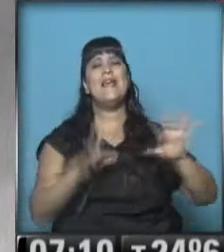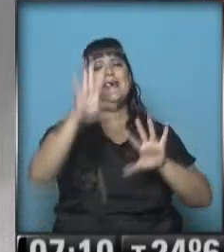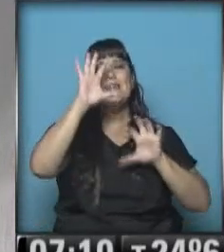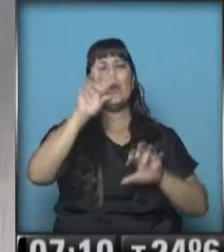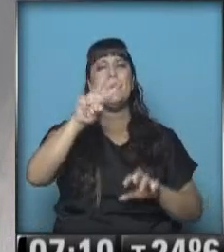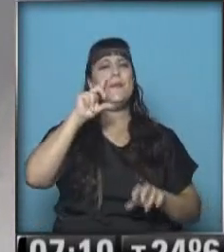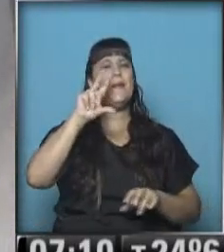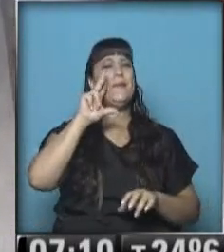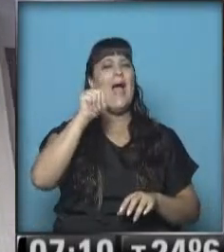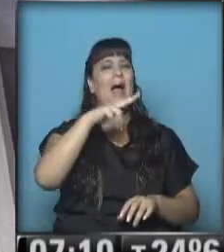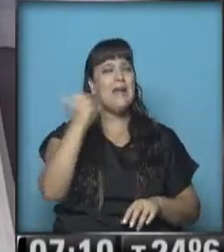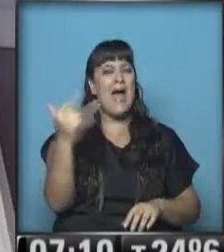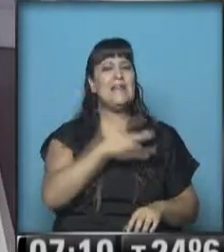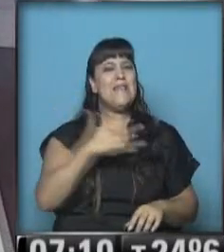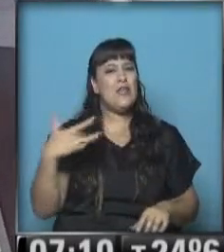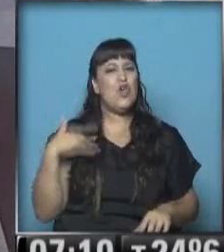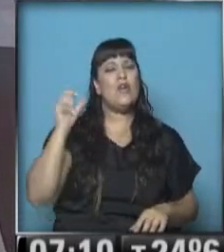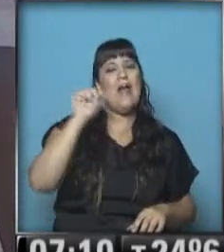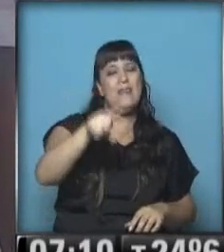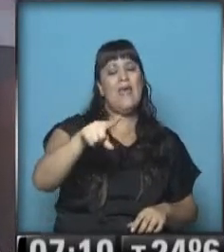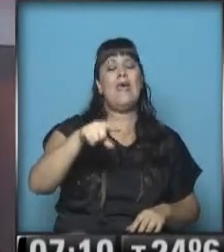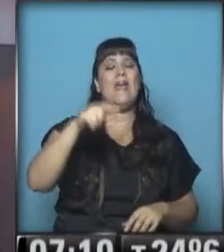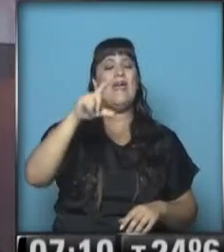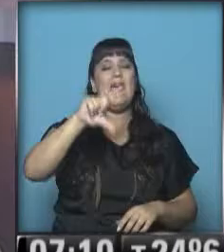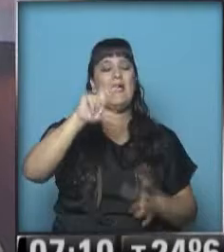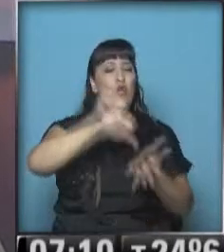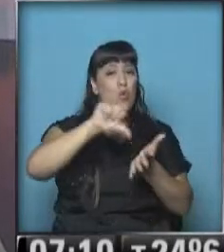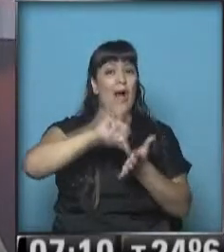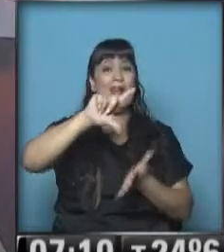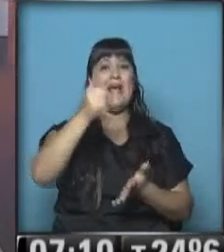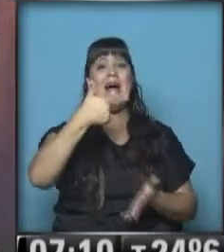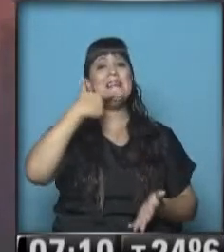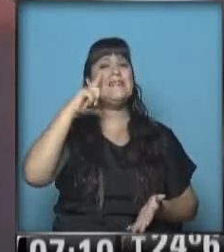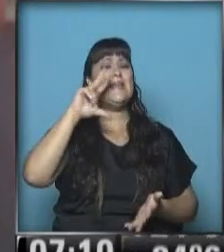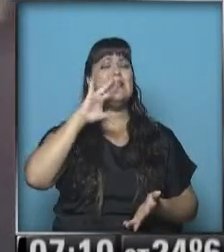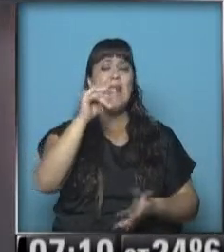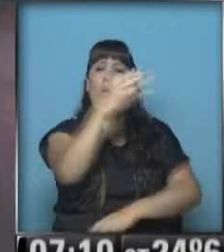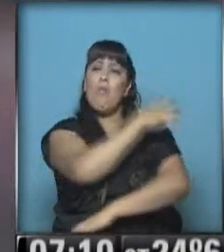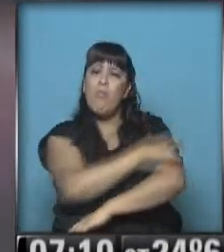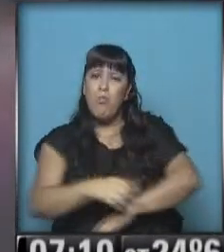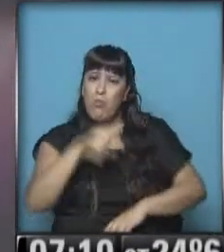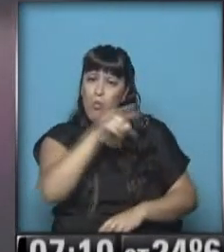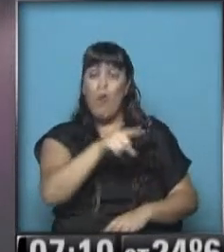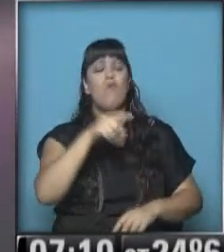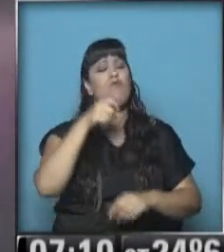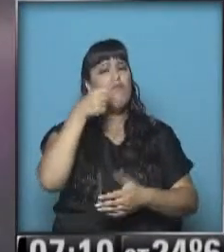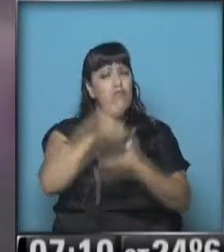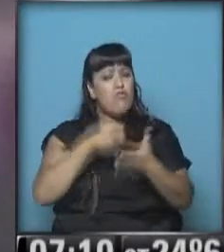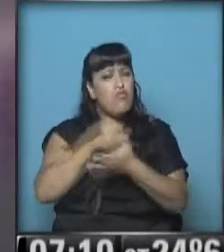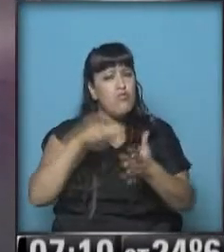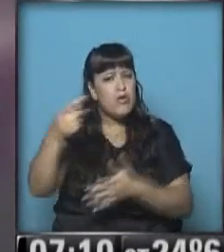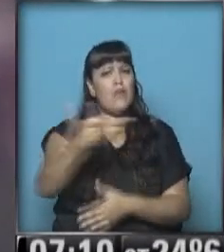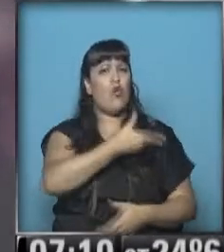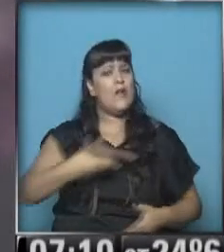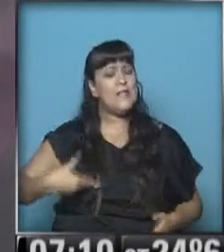Montenegro, esta señora de Casilda, de muy bajos recursos, que viene luchando contra la maquinaria del Estado